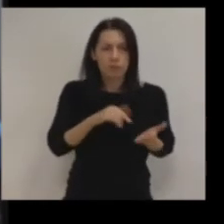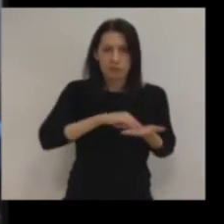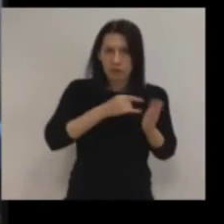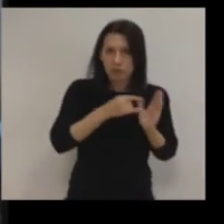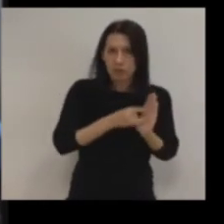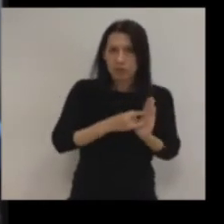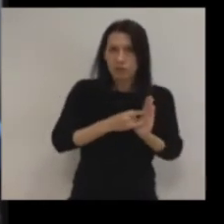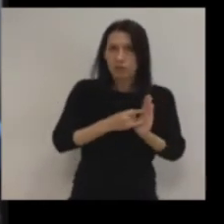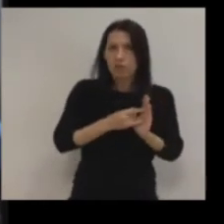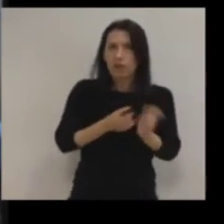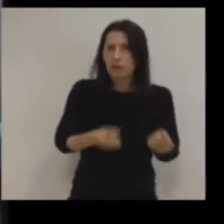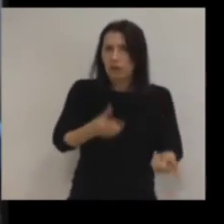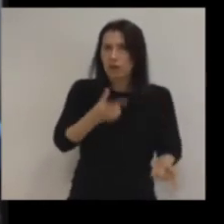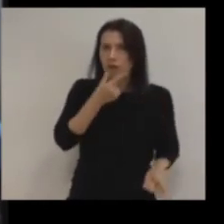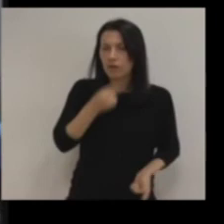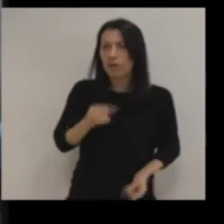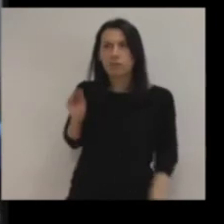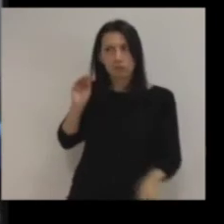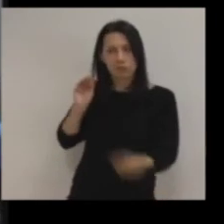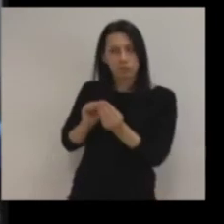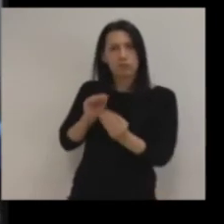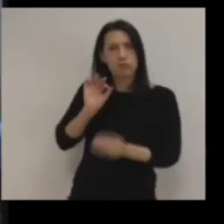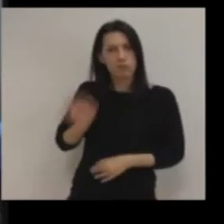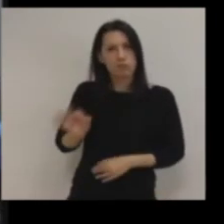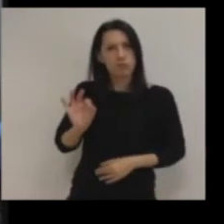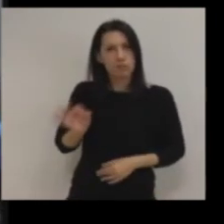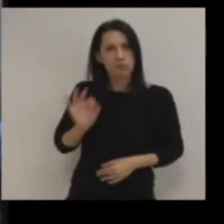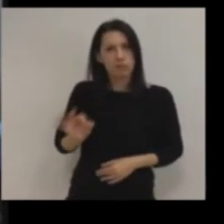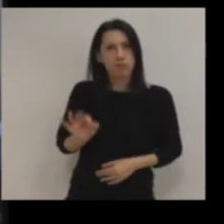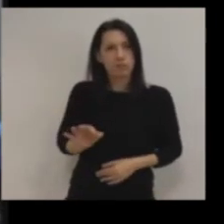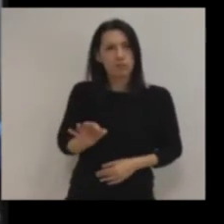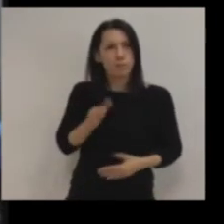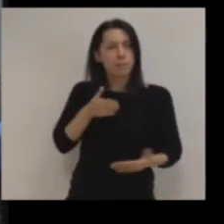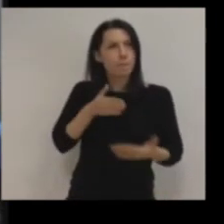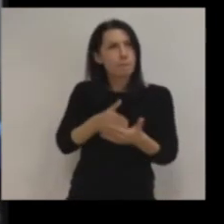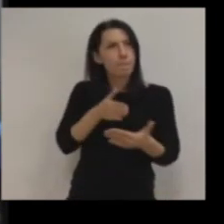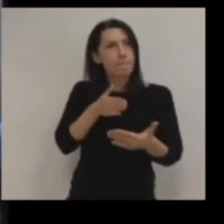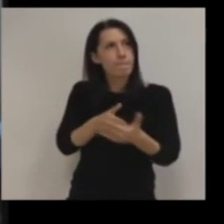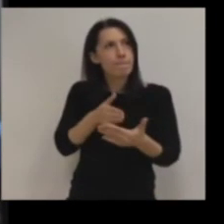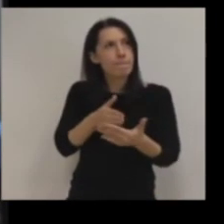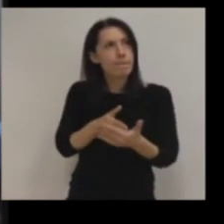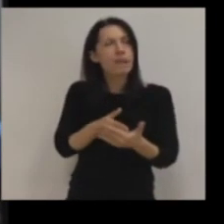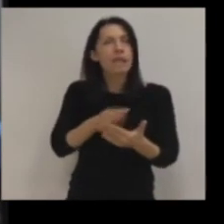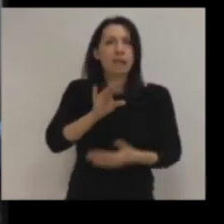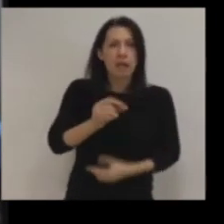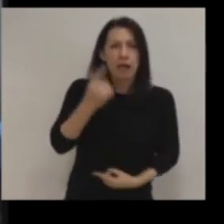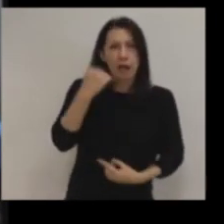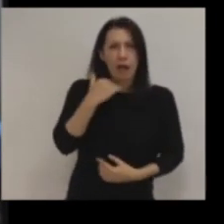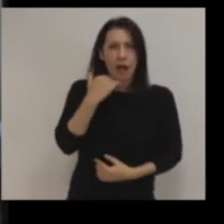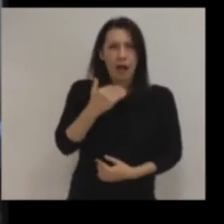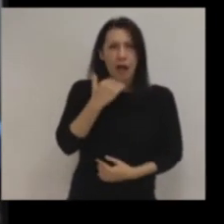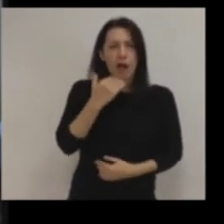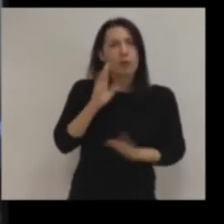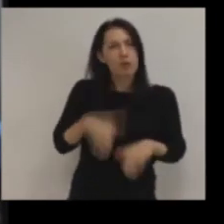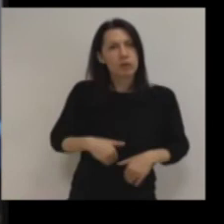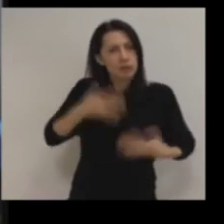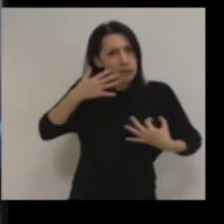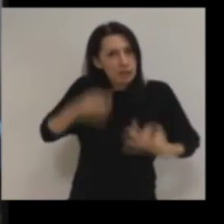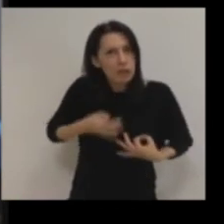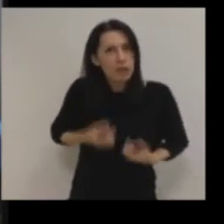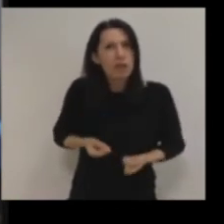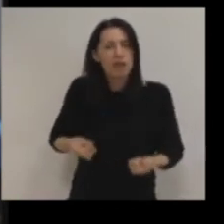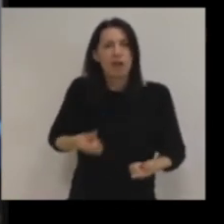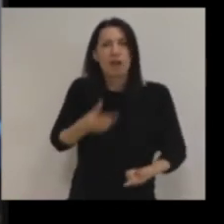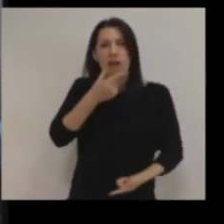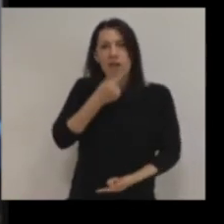yo coincido contigo que evidentemente más que dificultar han facilitado el acceso al